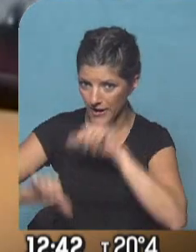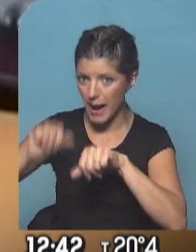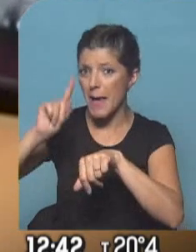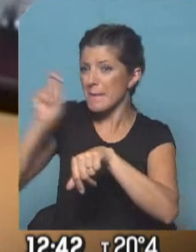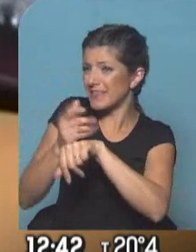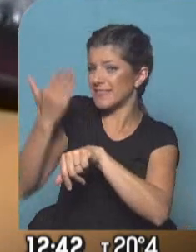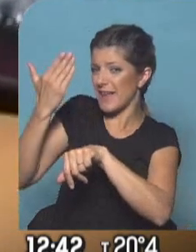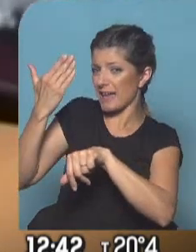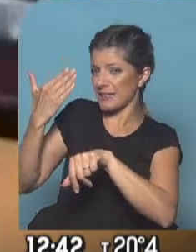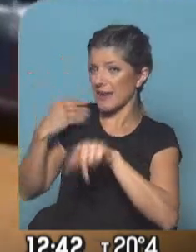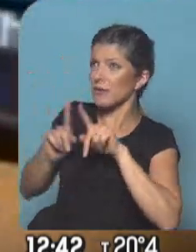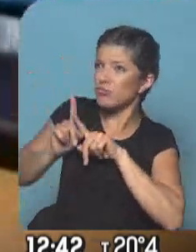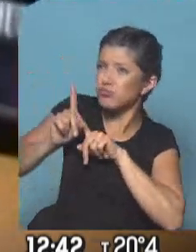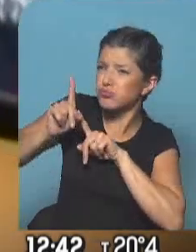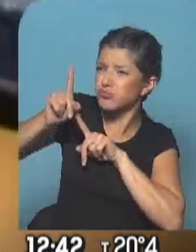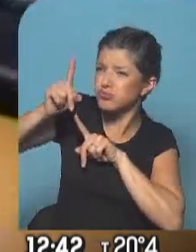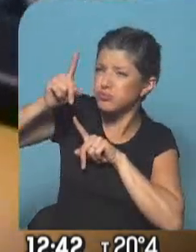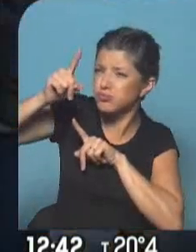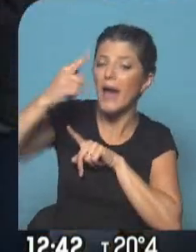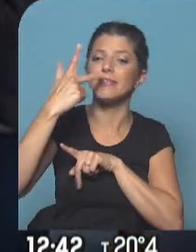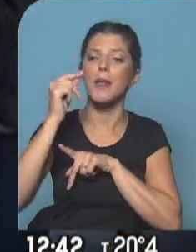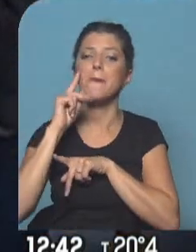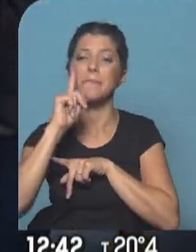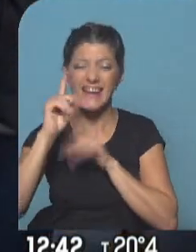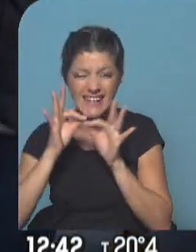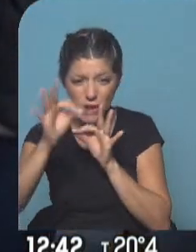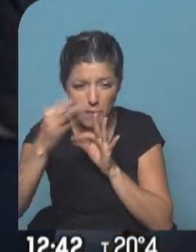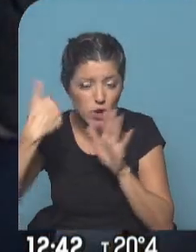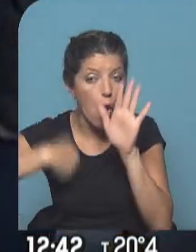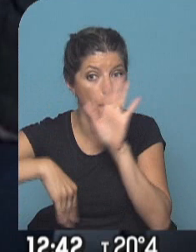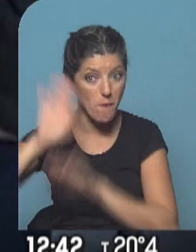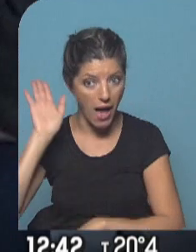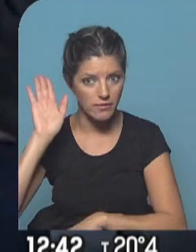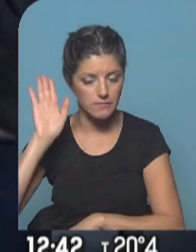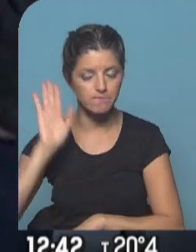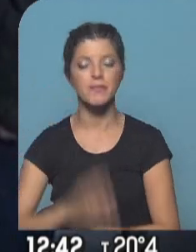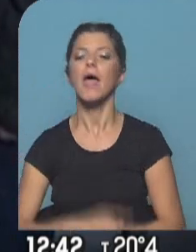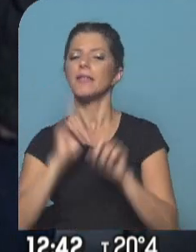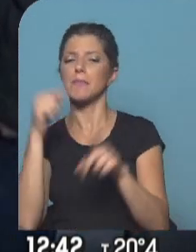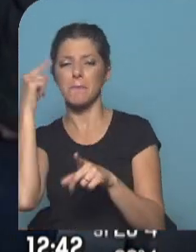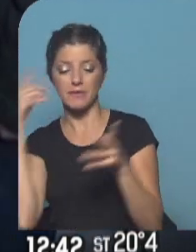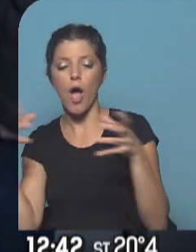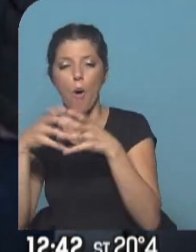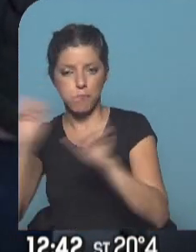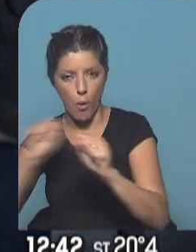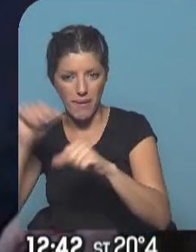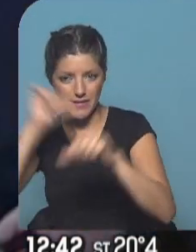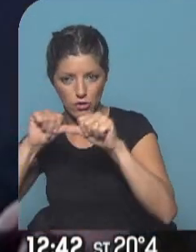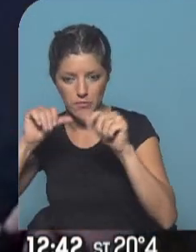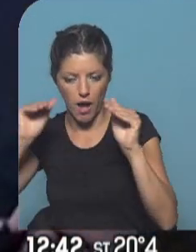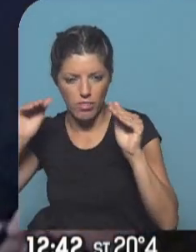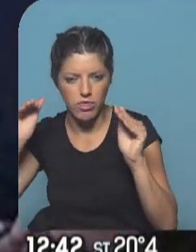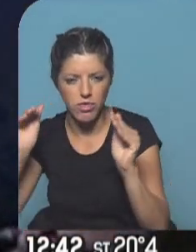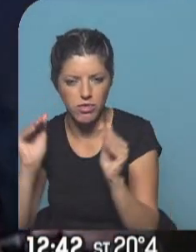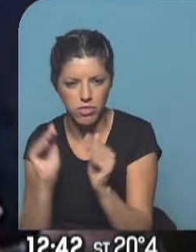volaron por más de 3.000 kilómetros. Se cree también que logró miniaturizar bombas atómicas. Con variaciones